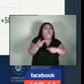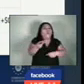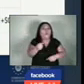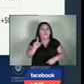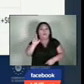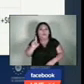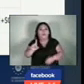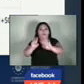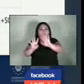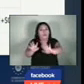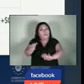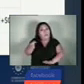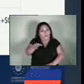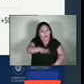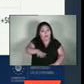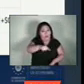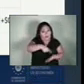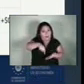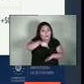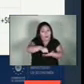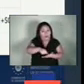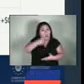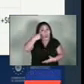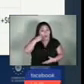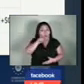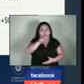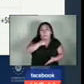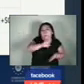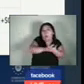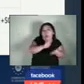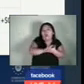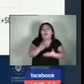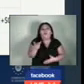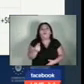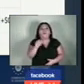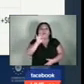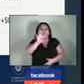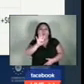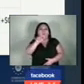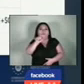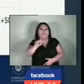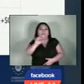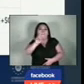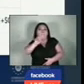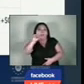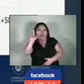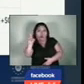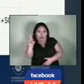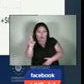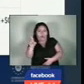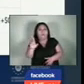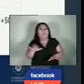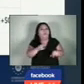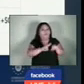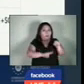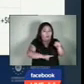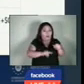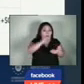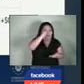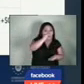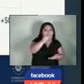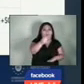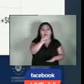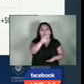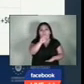19 centavos en la zona central o sea que usted debería de estar pagando 4 dólares con 21 centavos por el precio del galón